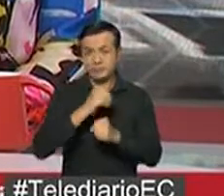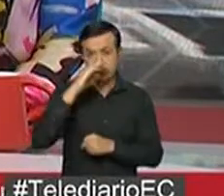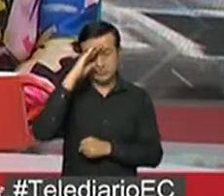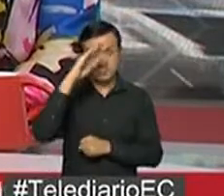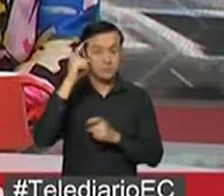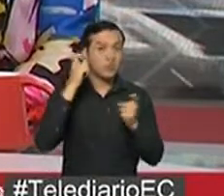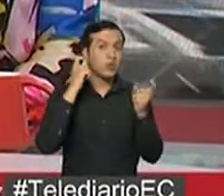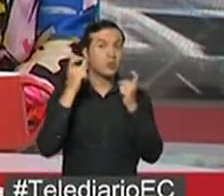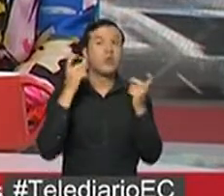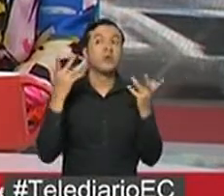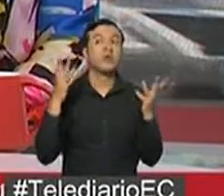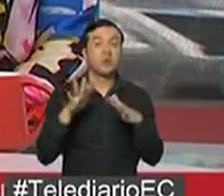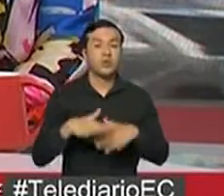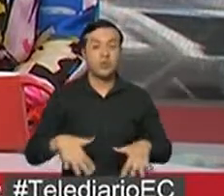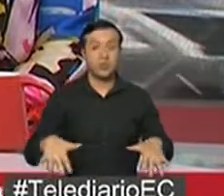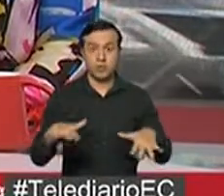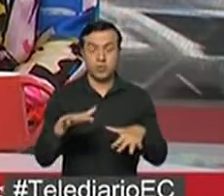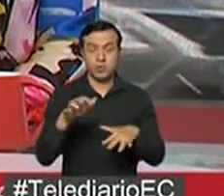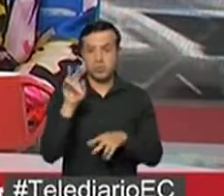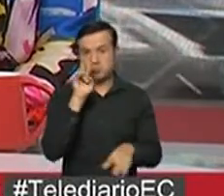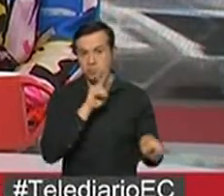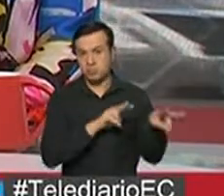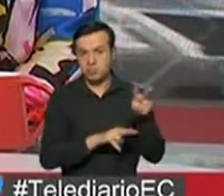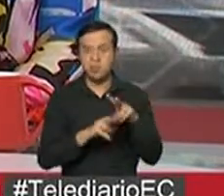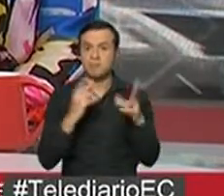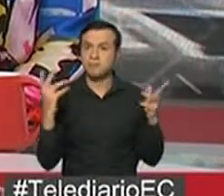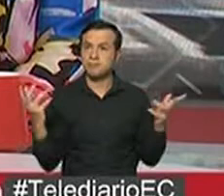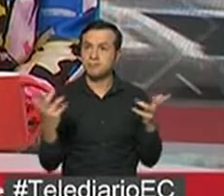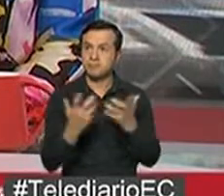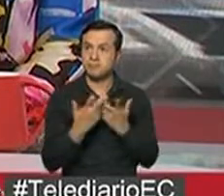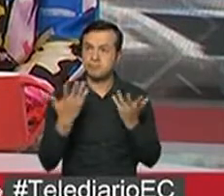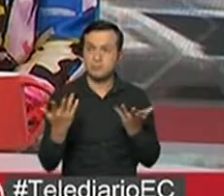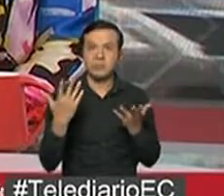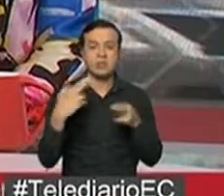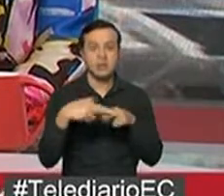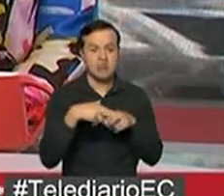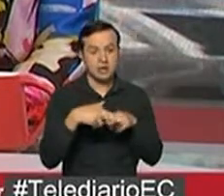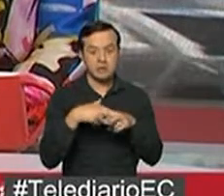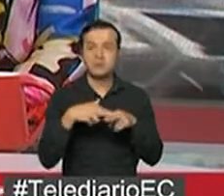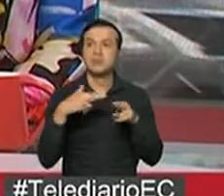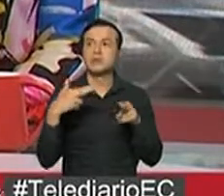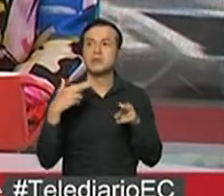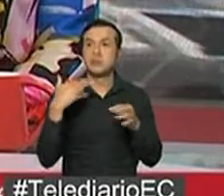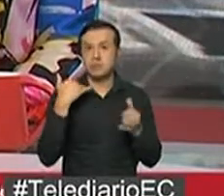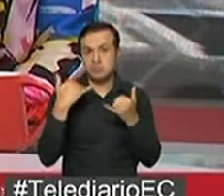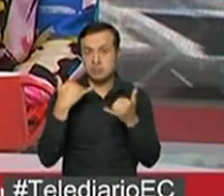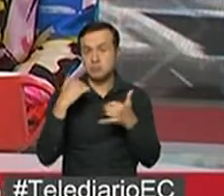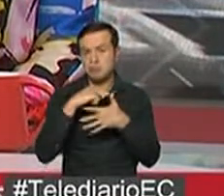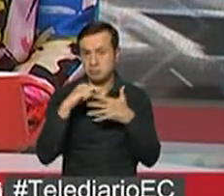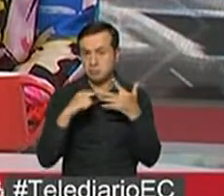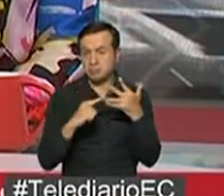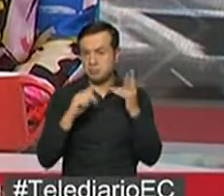el control en gran parte del territorio se plantea una coexistencia entre las diferentes entidades que participan en este tema